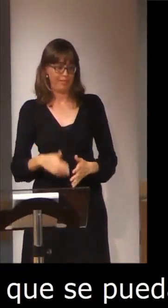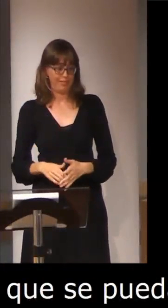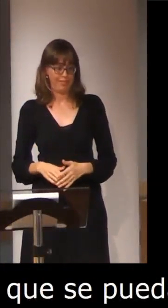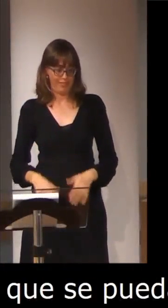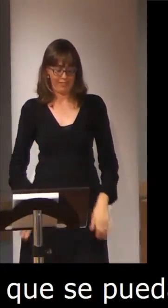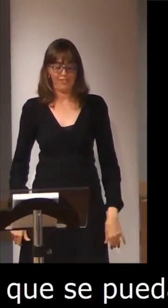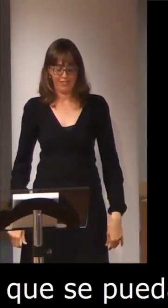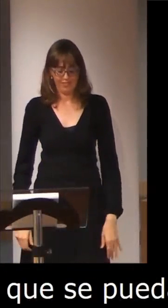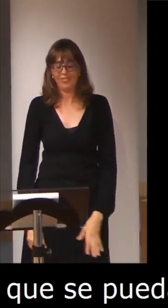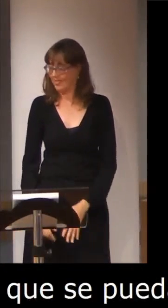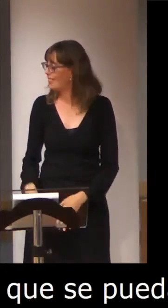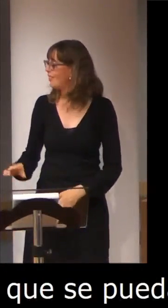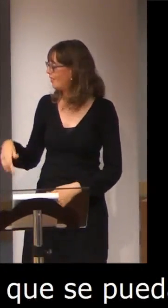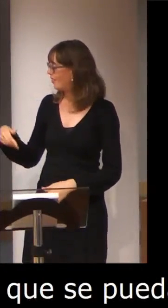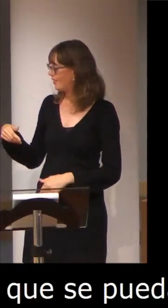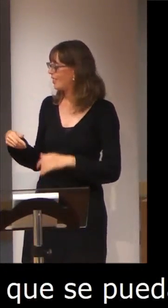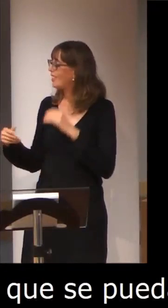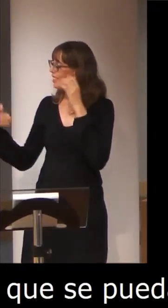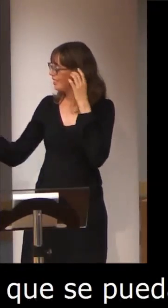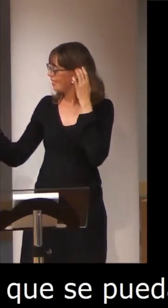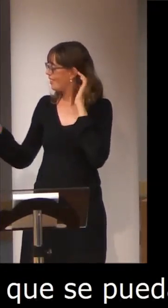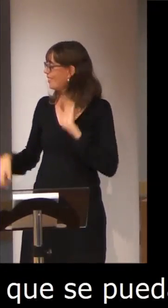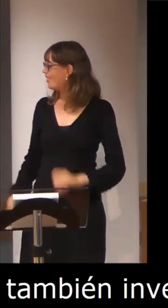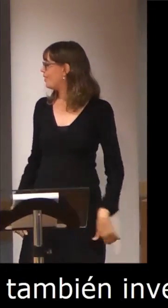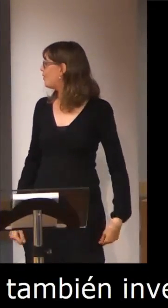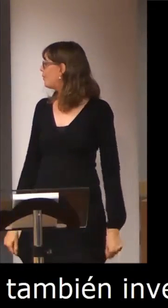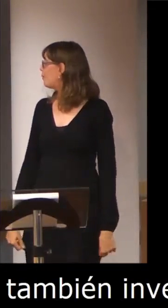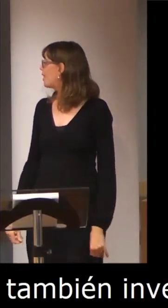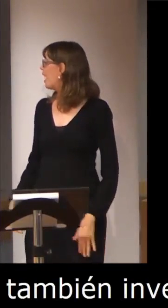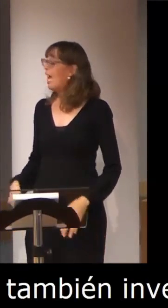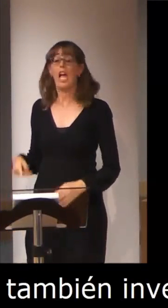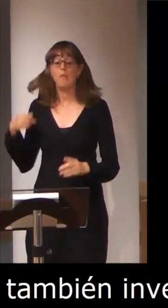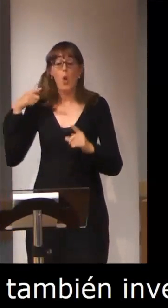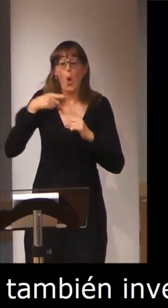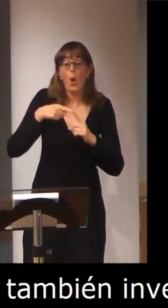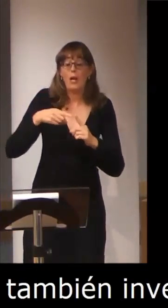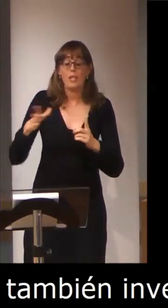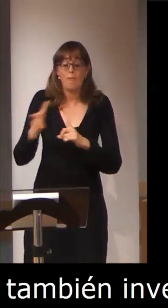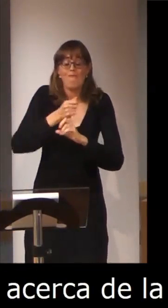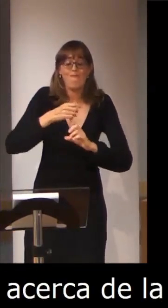investigar nuevos temas acerca de la lingüística de la lengua de signos.